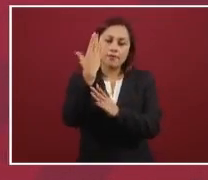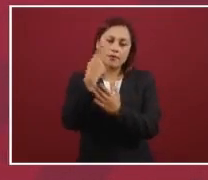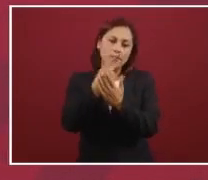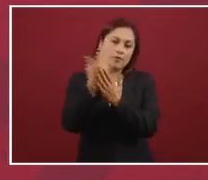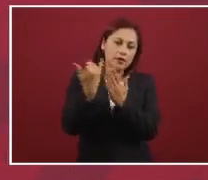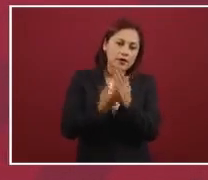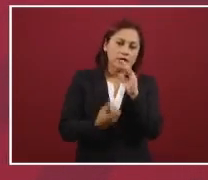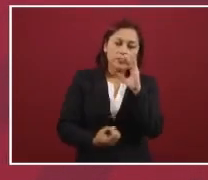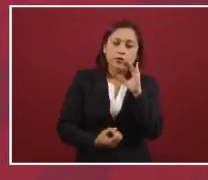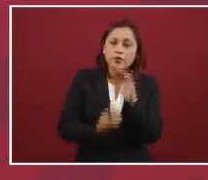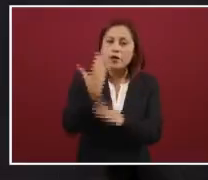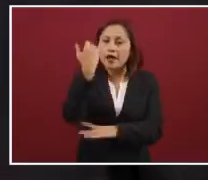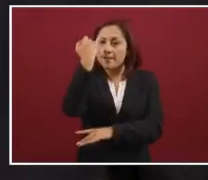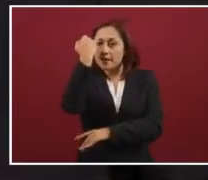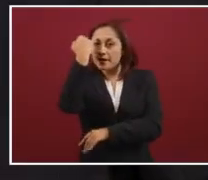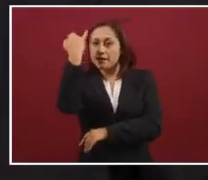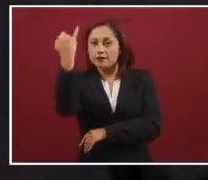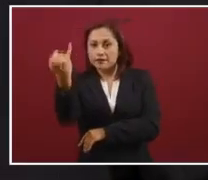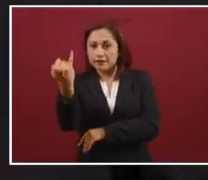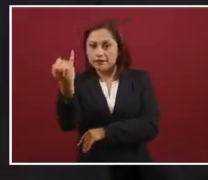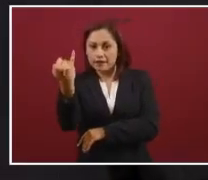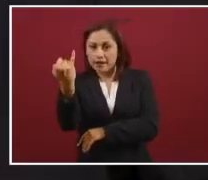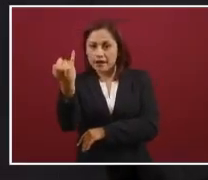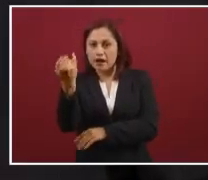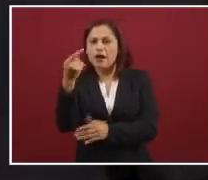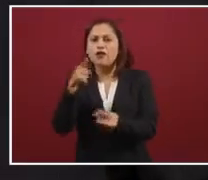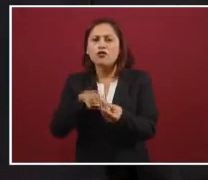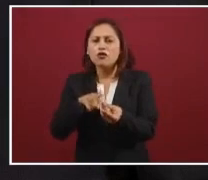Ahí está lo nuevo.